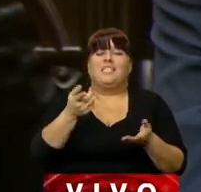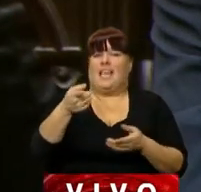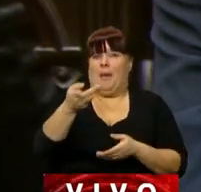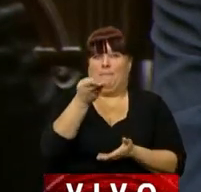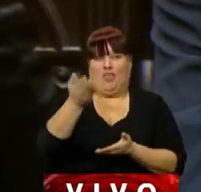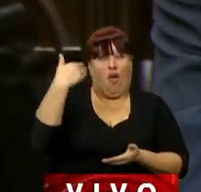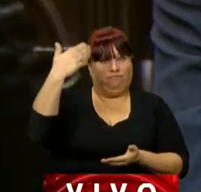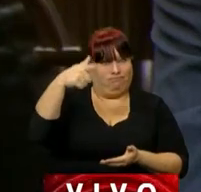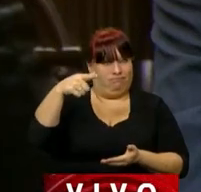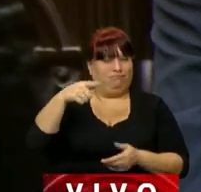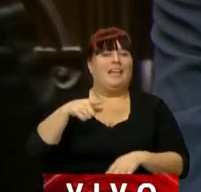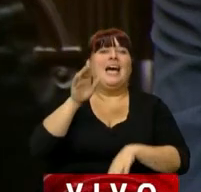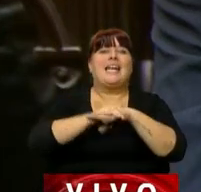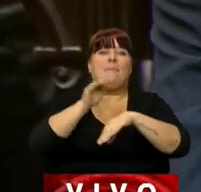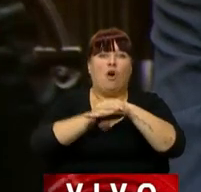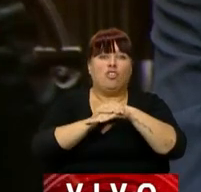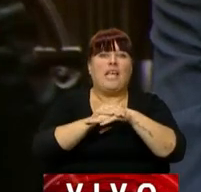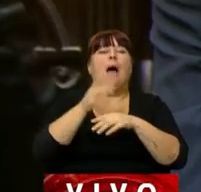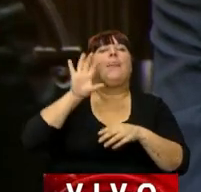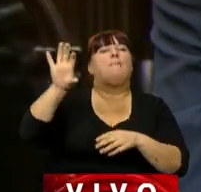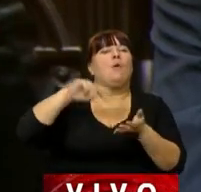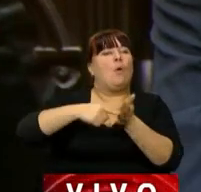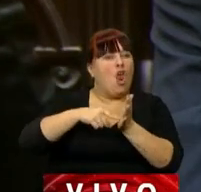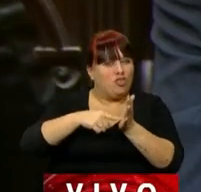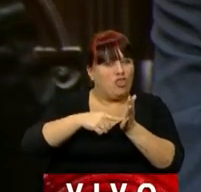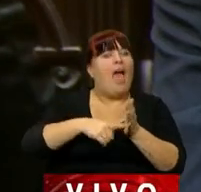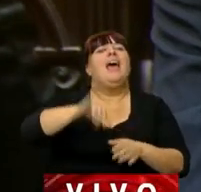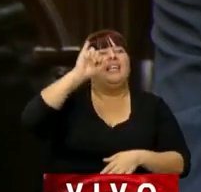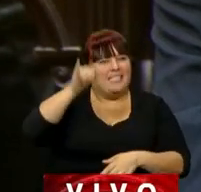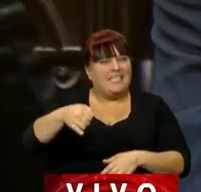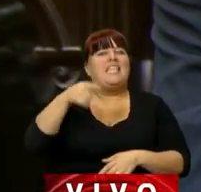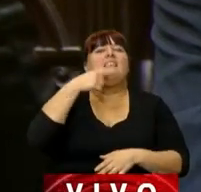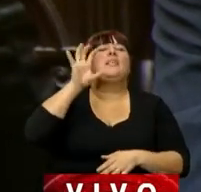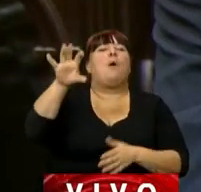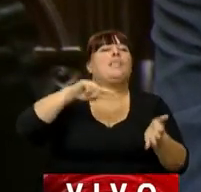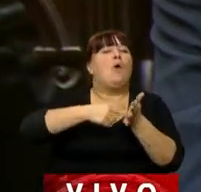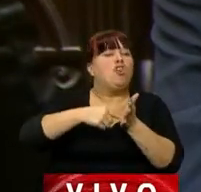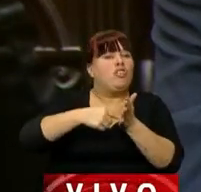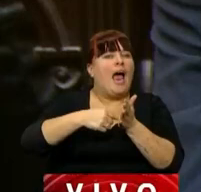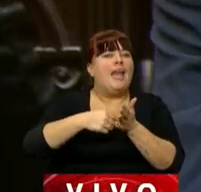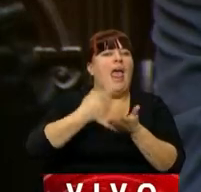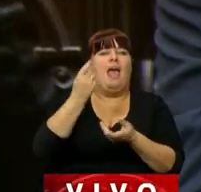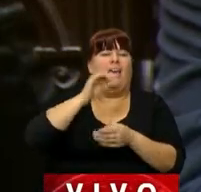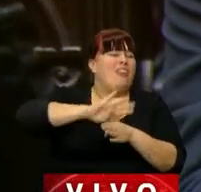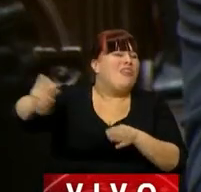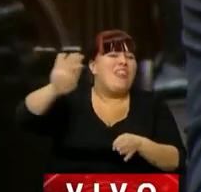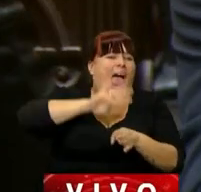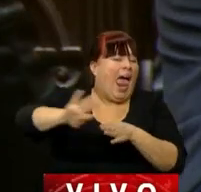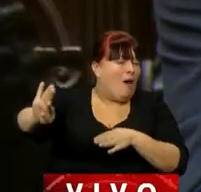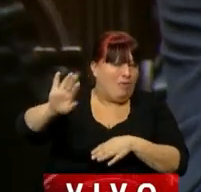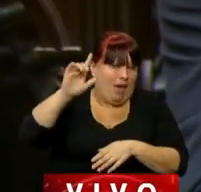acaba de pedir la palabra quien fuera responsable los ministerios de la provincia de buenos aires que si dejo a la provincia en niveles de endeudamiento